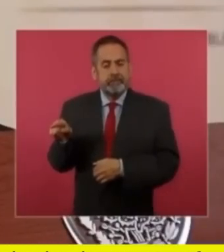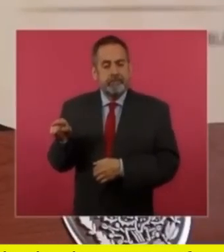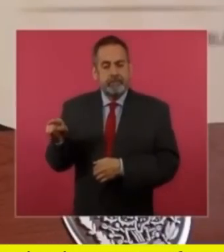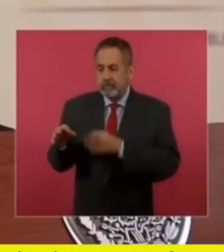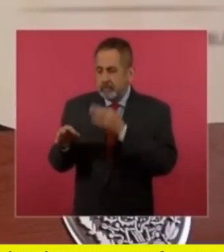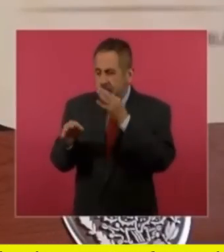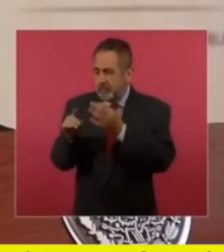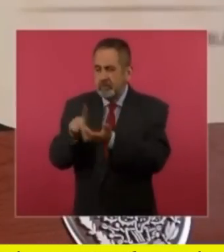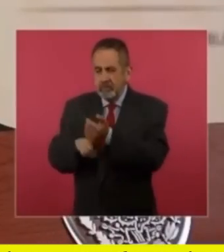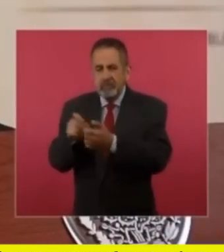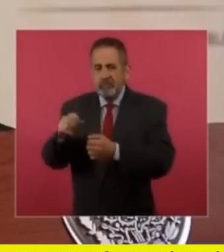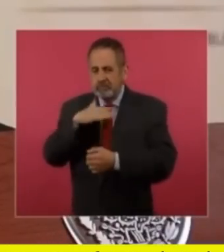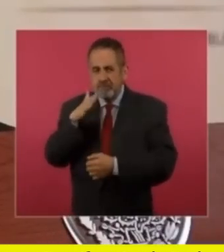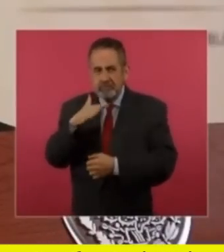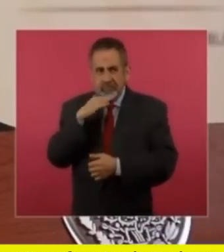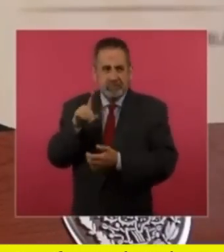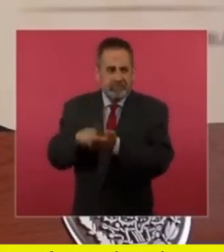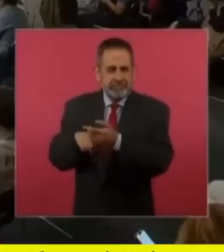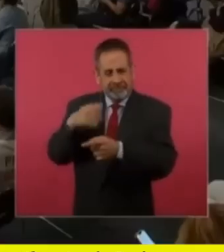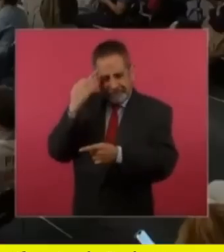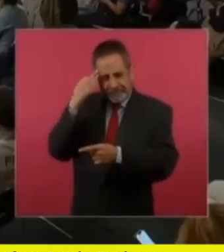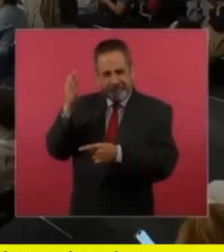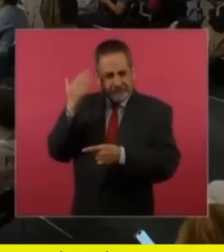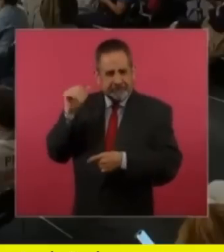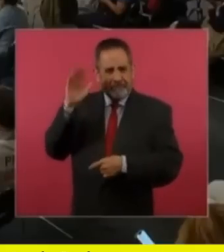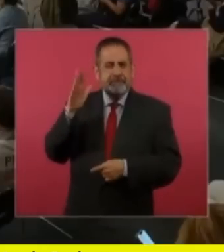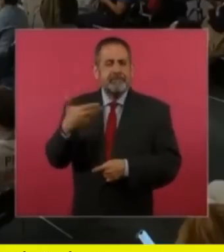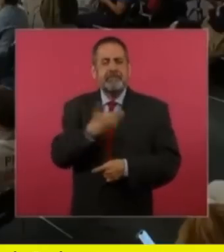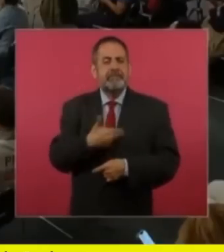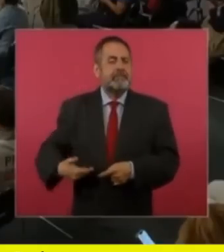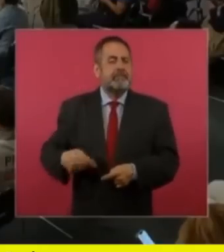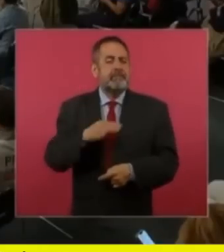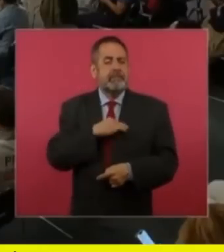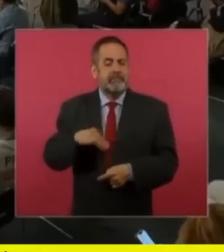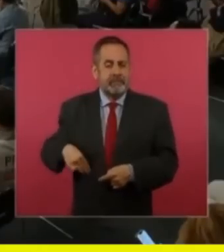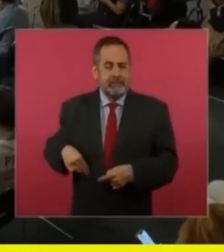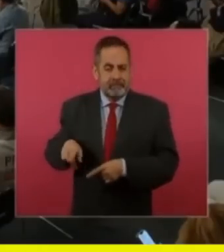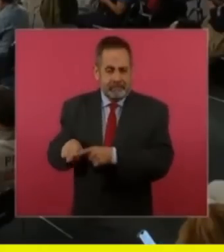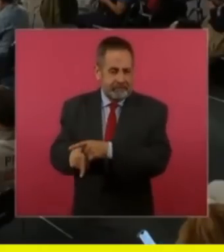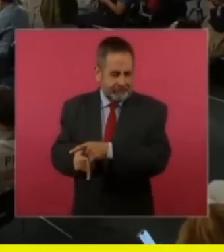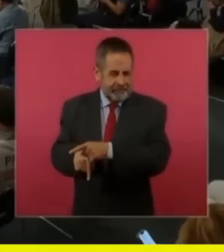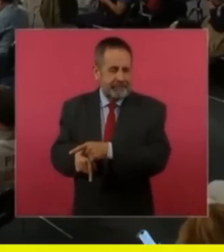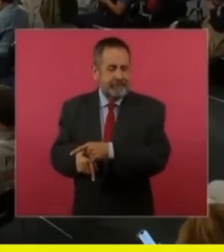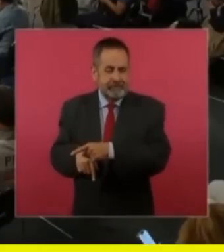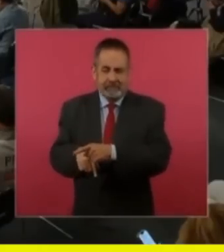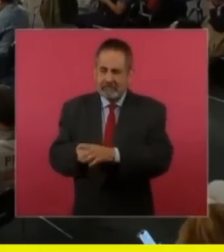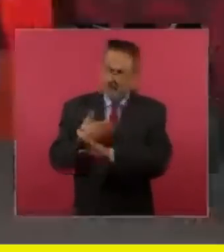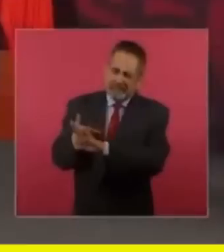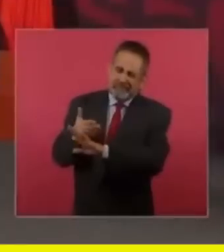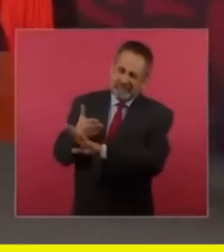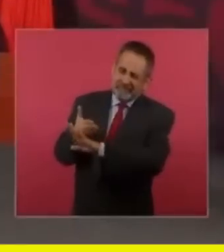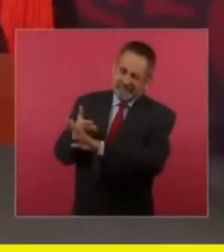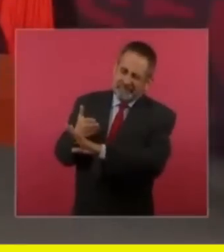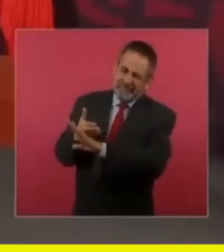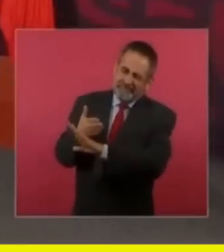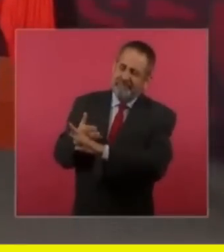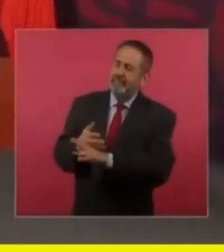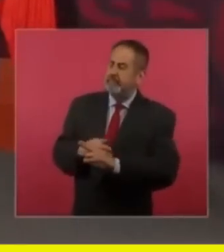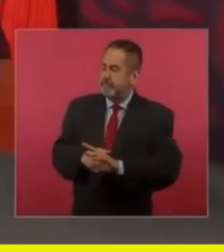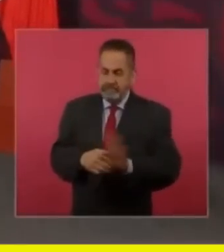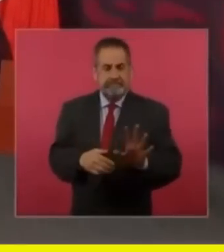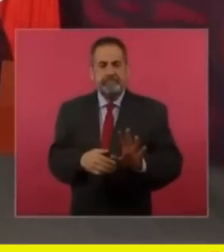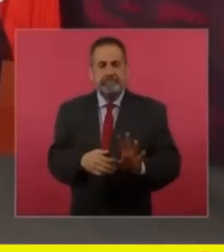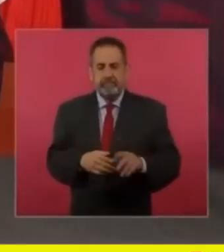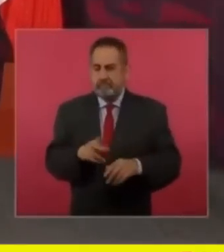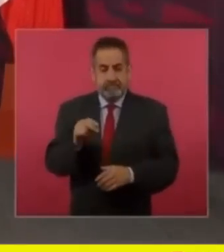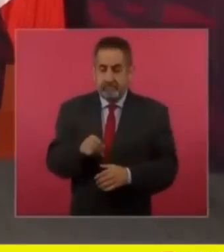promovía la corrupción cuando fue presidenta municipal y estaban duro y duro y duro con eso. Pero